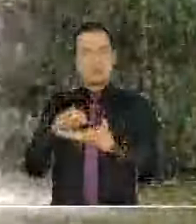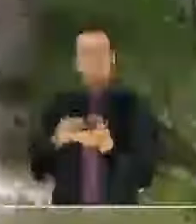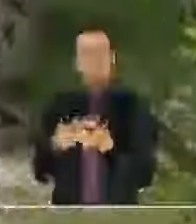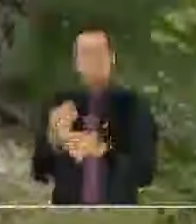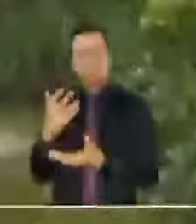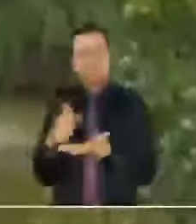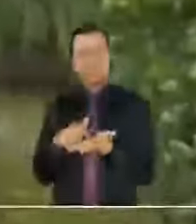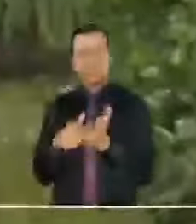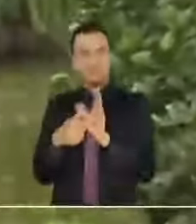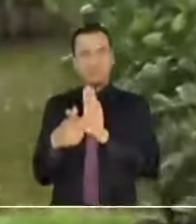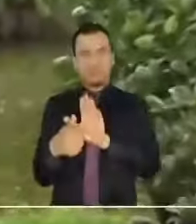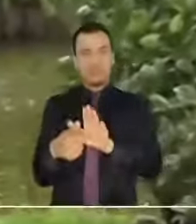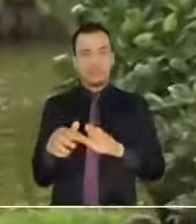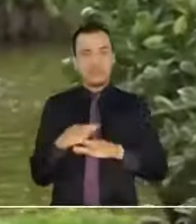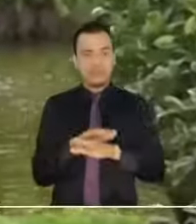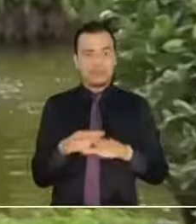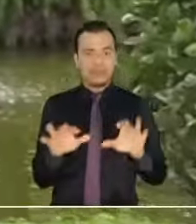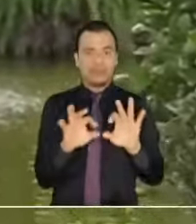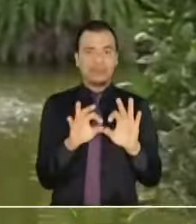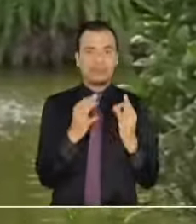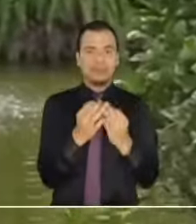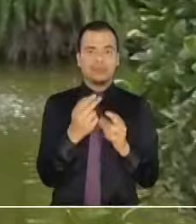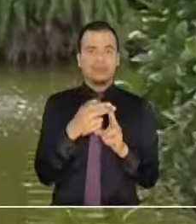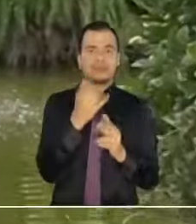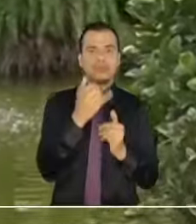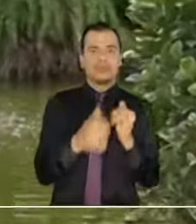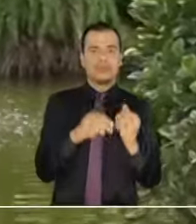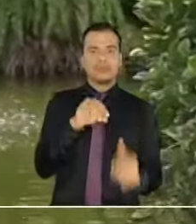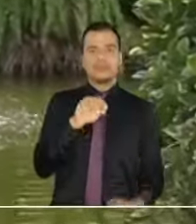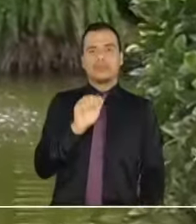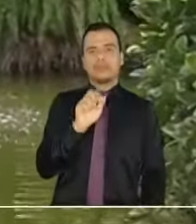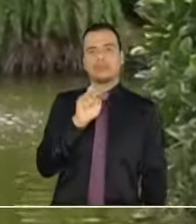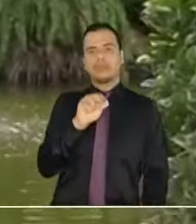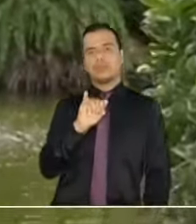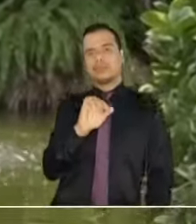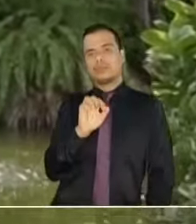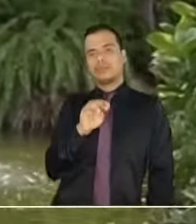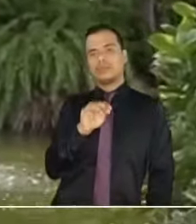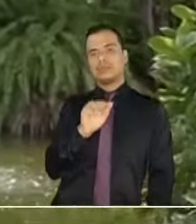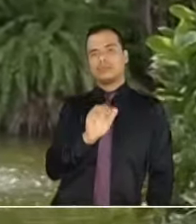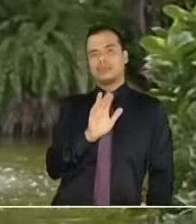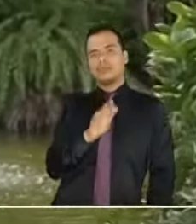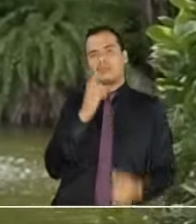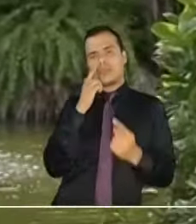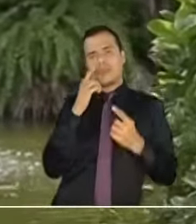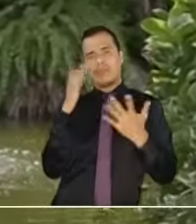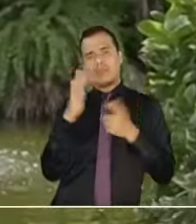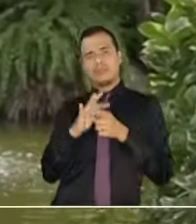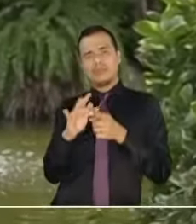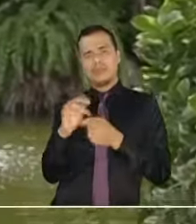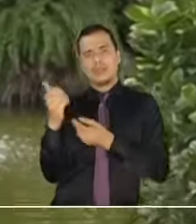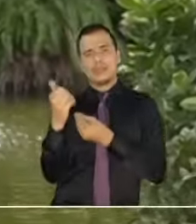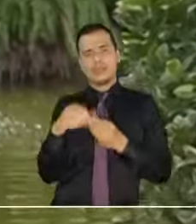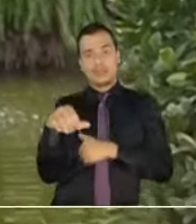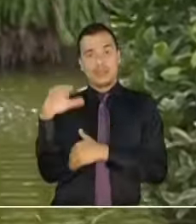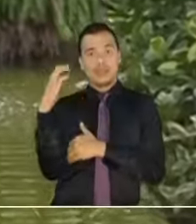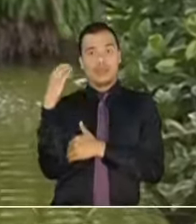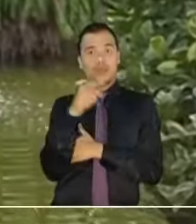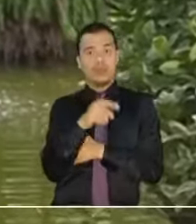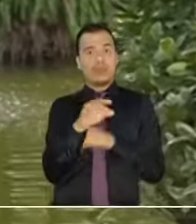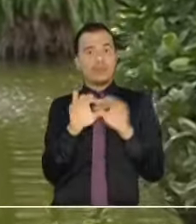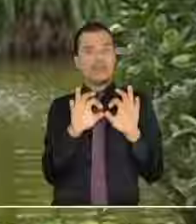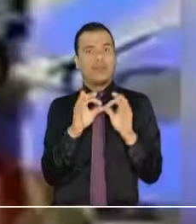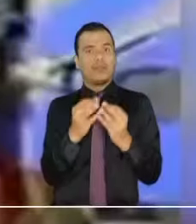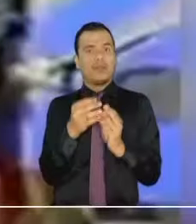La familia Manyoma hace parte de la salsa en Colombia y 90 Minutos conoció más de cerca la historia de los hermanos